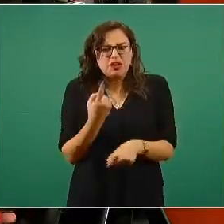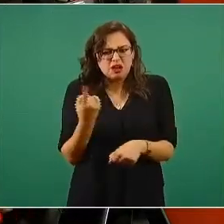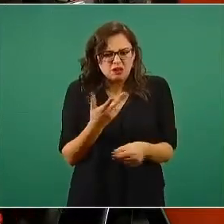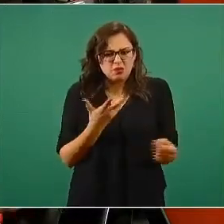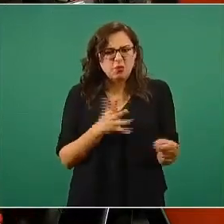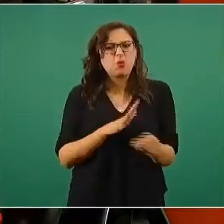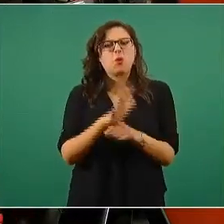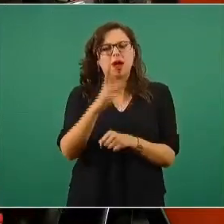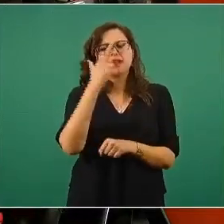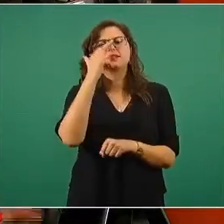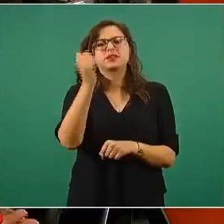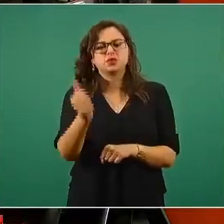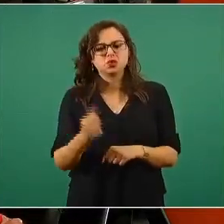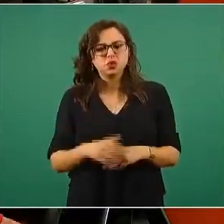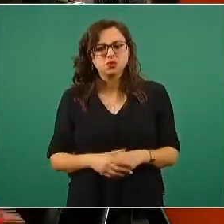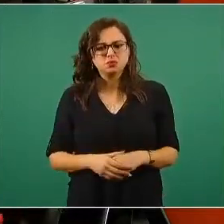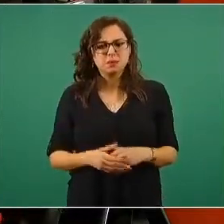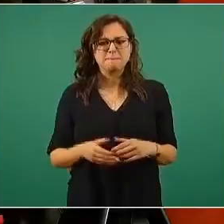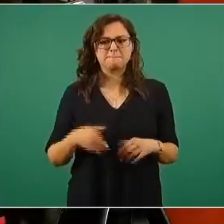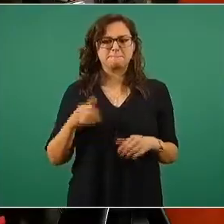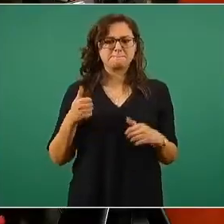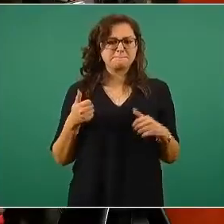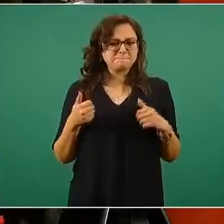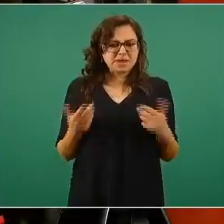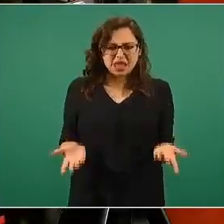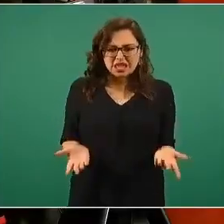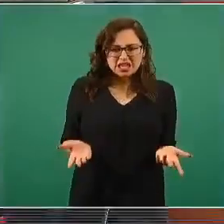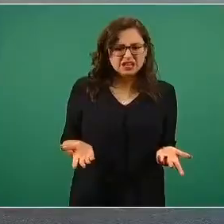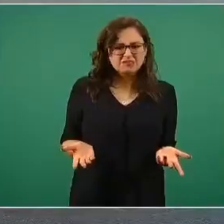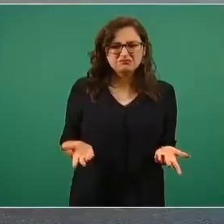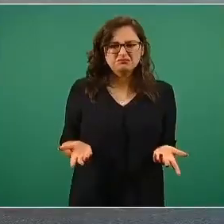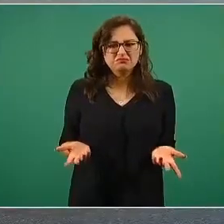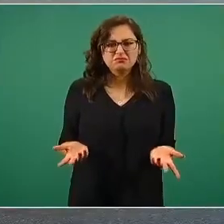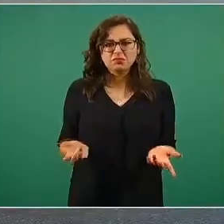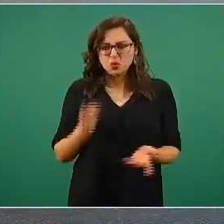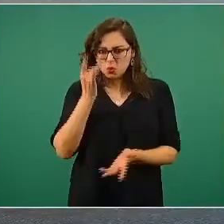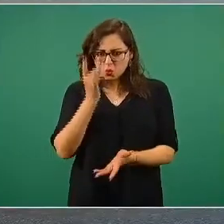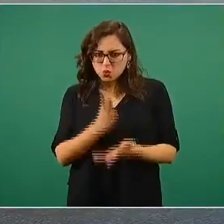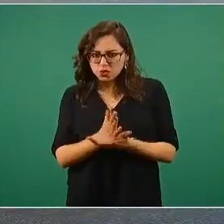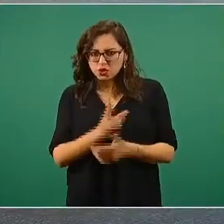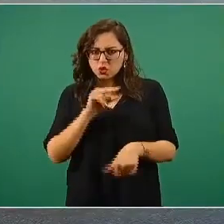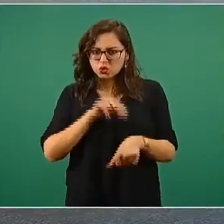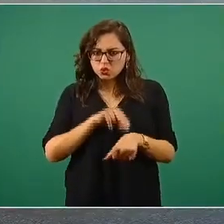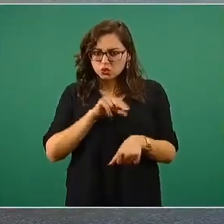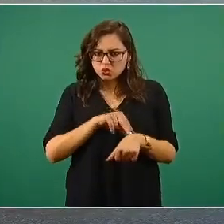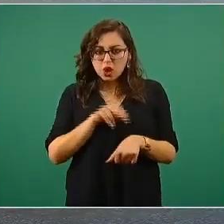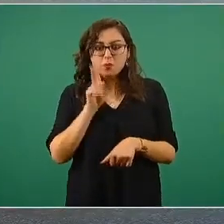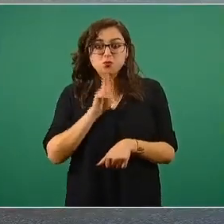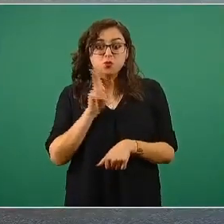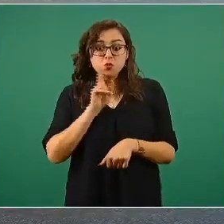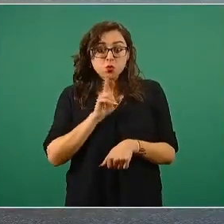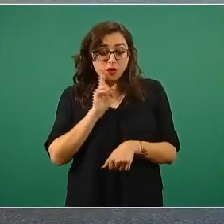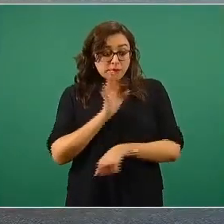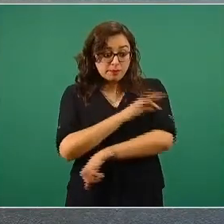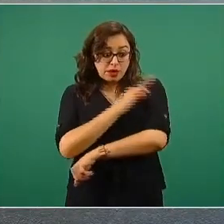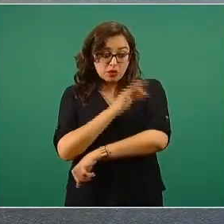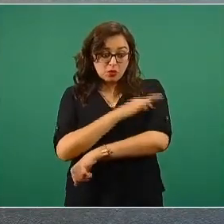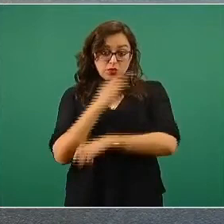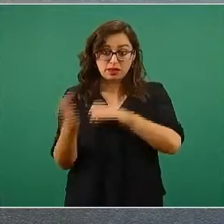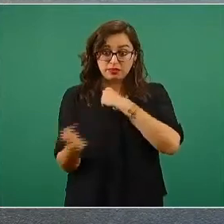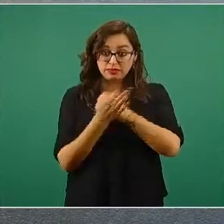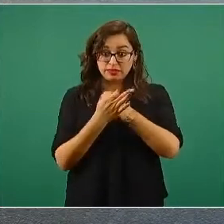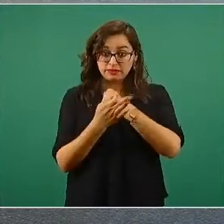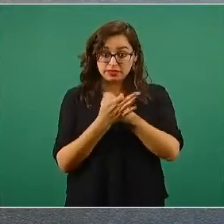por el cual ellos se hacen esta prueba? ¿Tiene sentido? ¿Es únicamente para comprobar que de verdad ya se